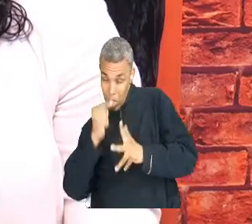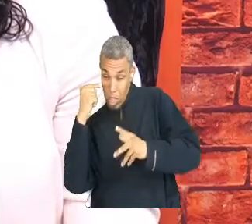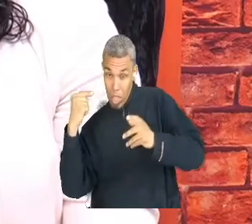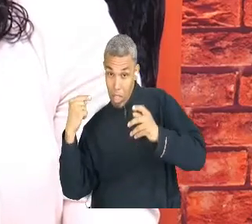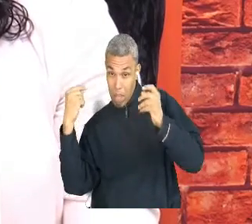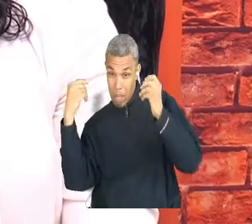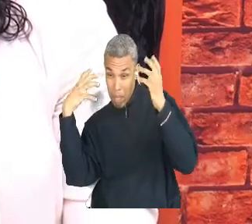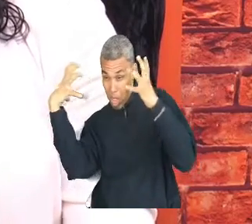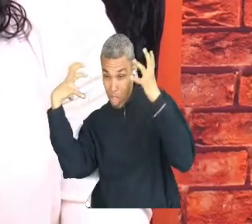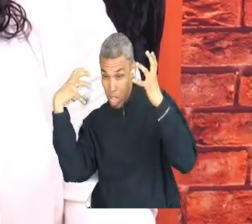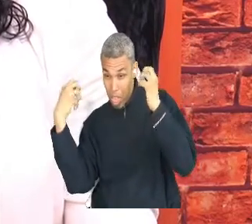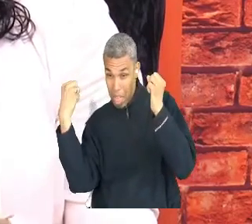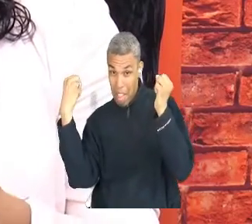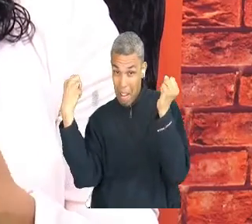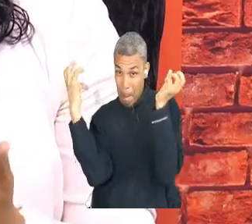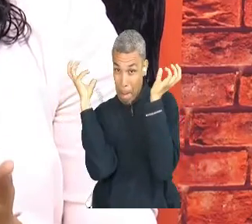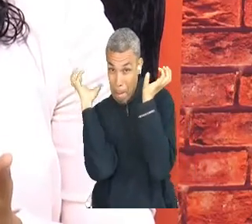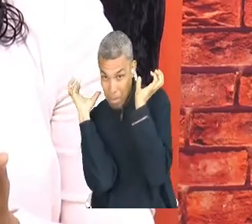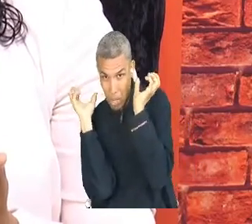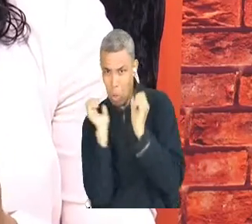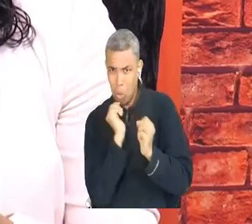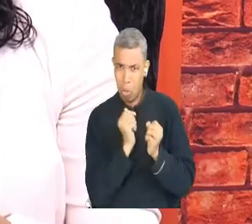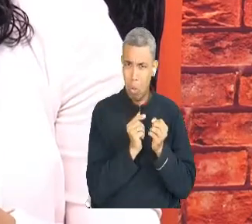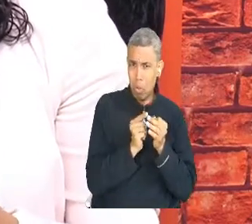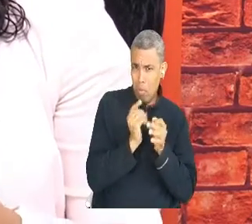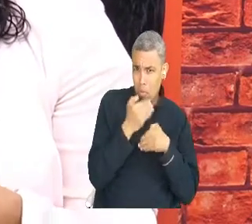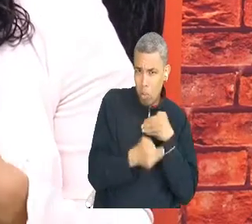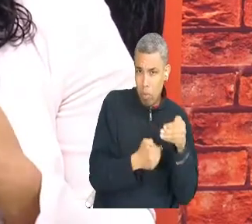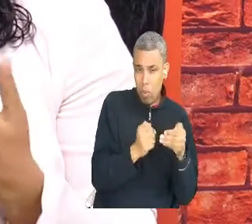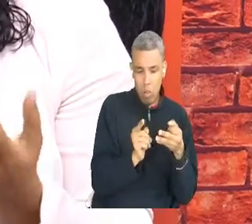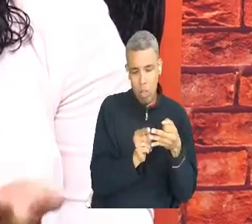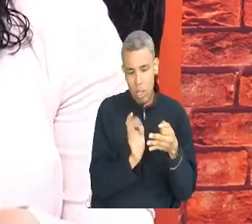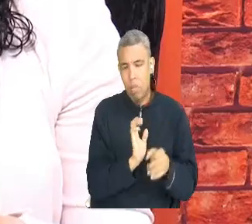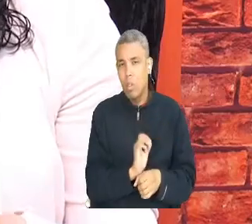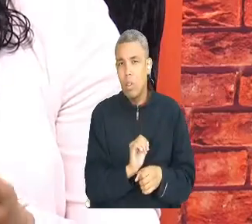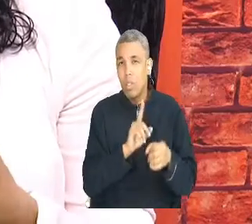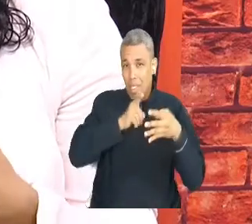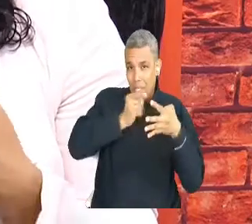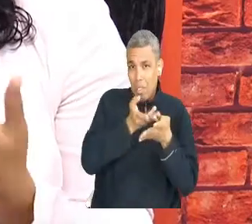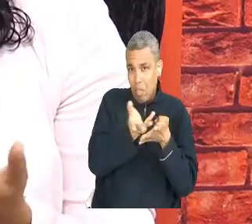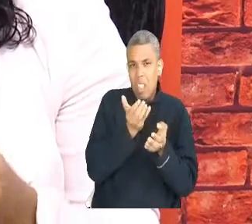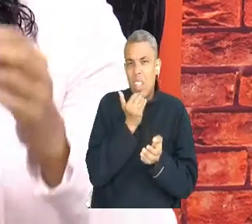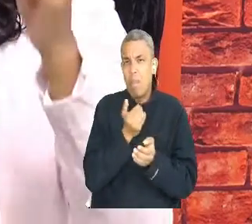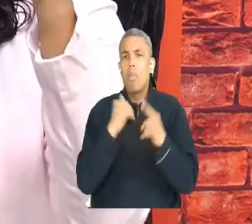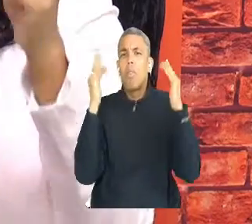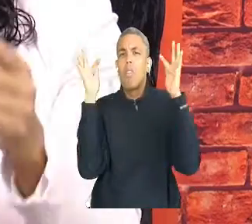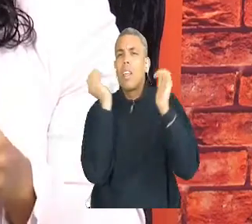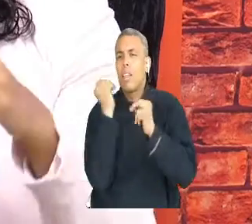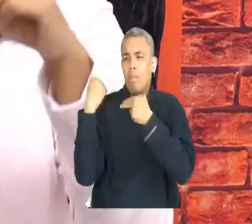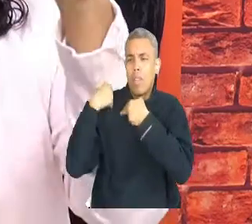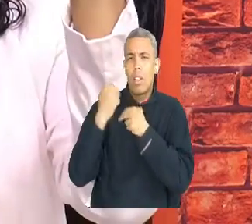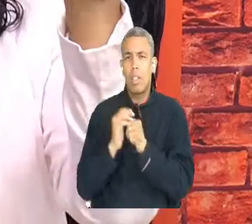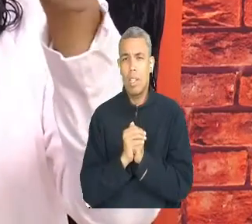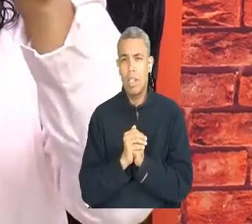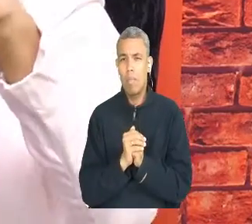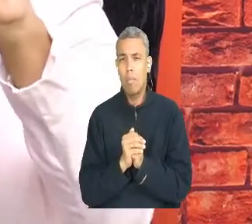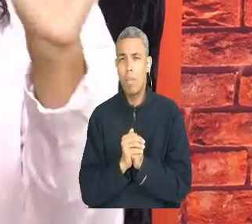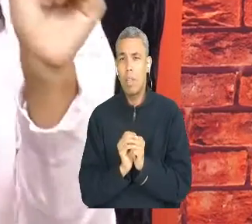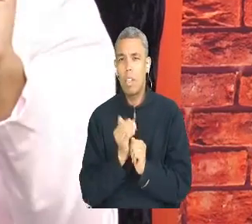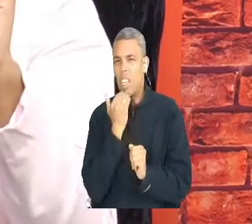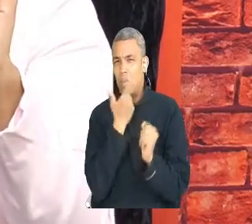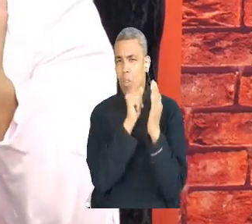si usted tiene muchas tareas que duran menos de cinco minutos entonces no las planee de una vez haga las no haga una lista sobria voy a hacer